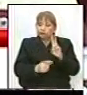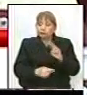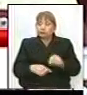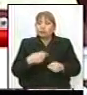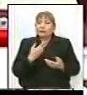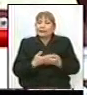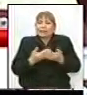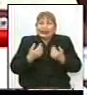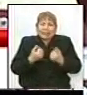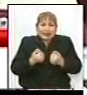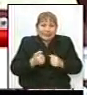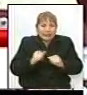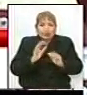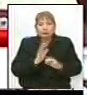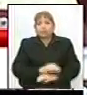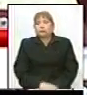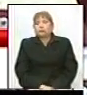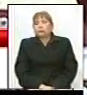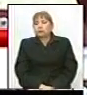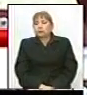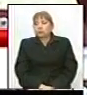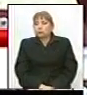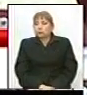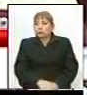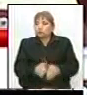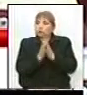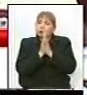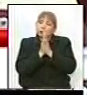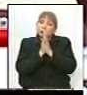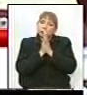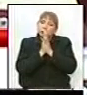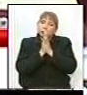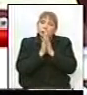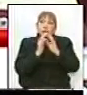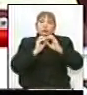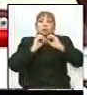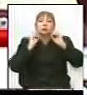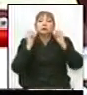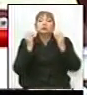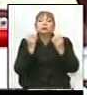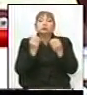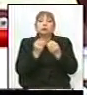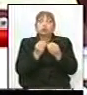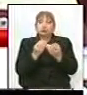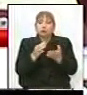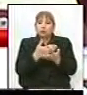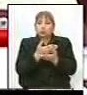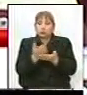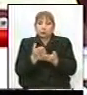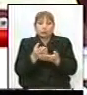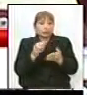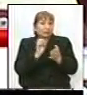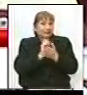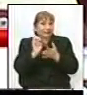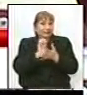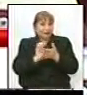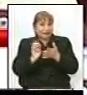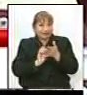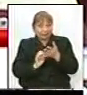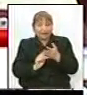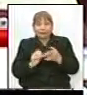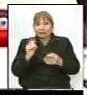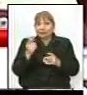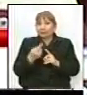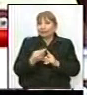tratándose de a solicitud del órgano autorizado por el estatuto previo acuerdo de